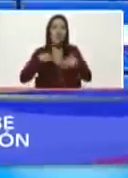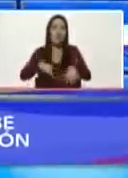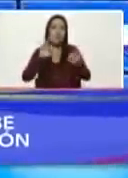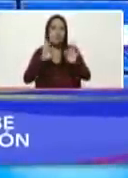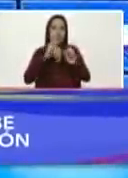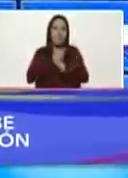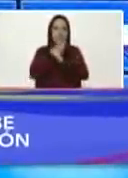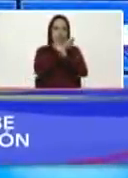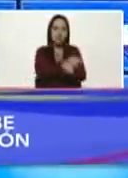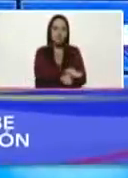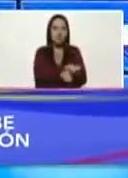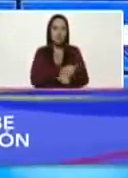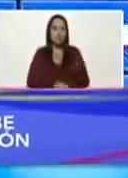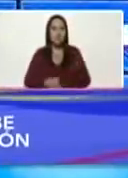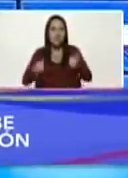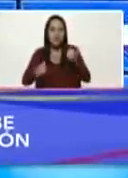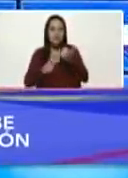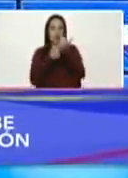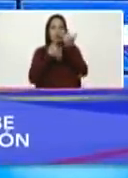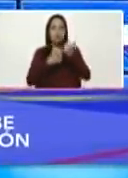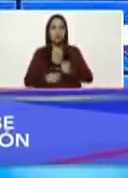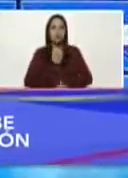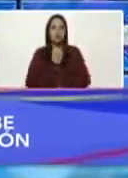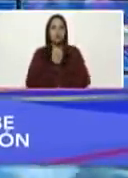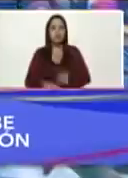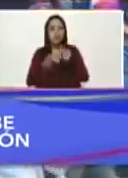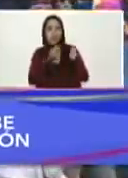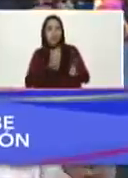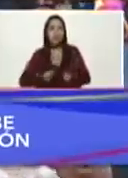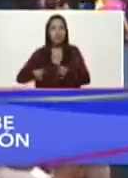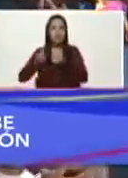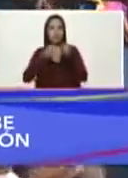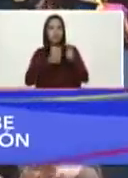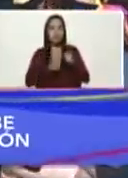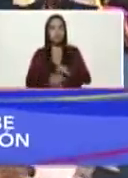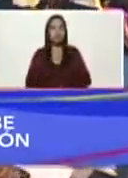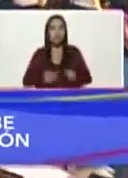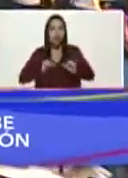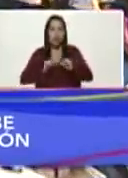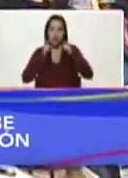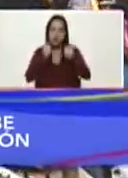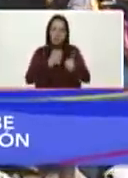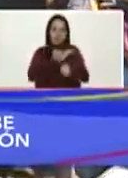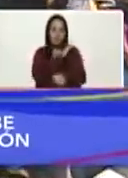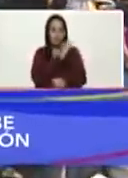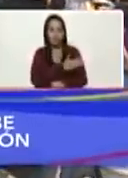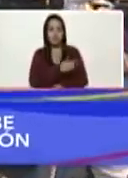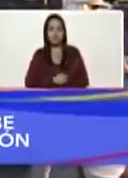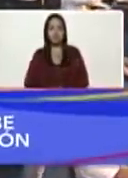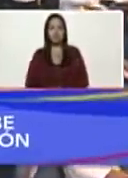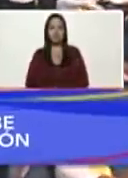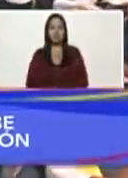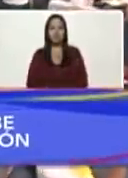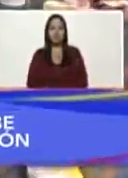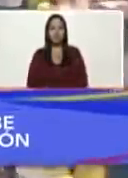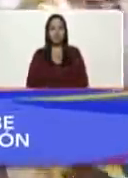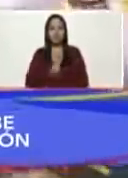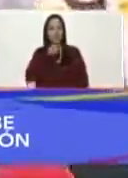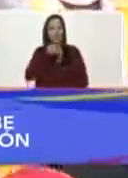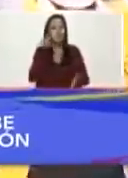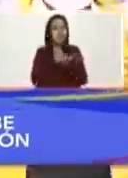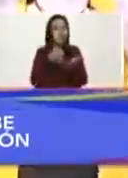graduación, de apoyo económico, para que arranquen con fuerza. Un buen bono,